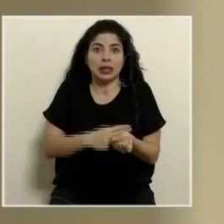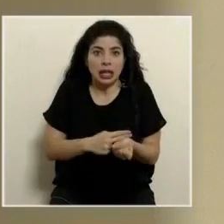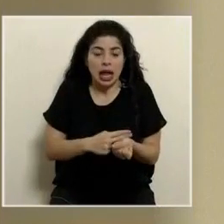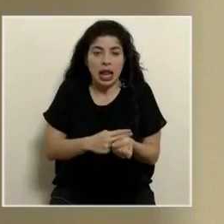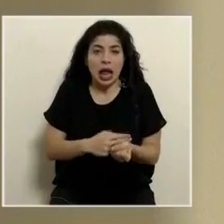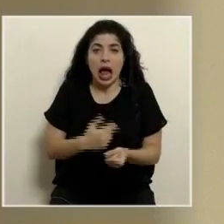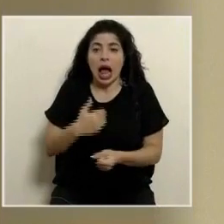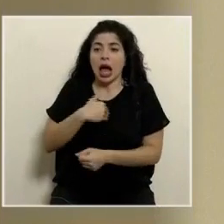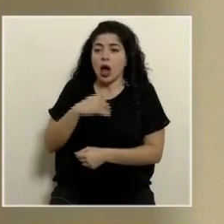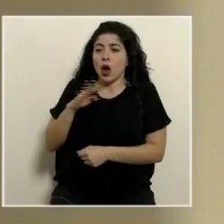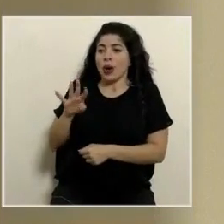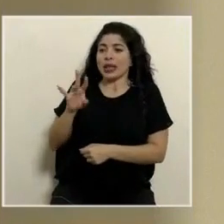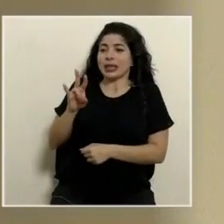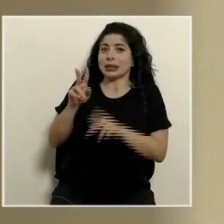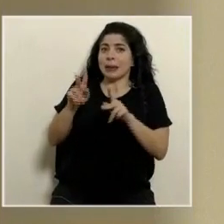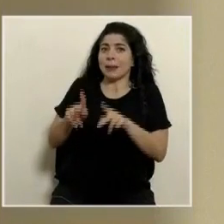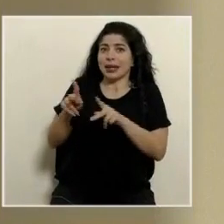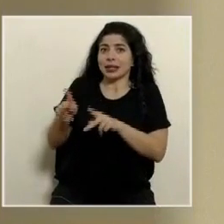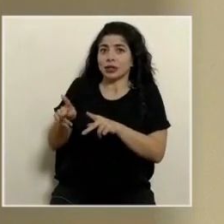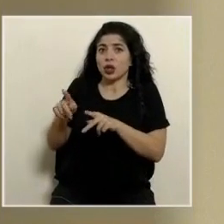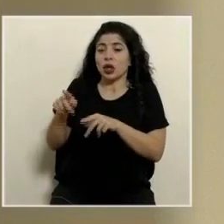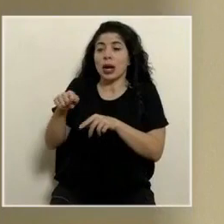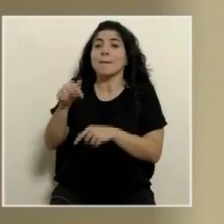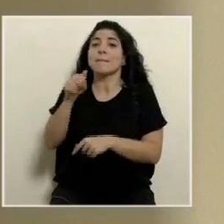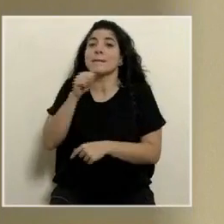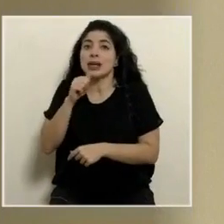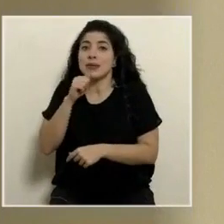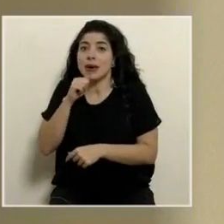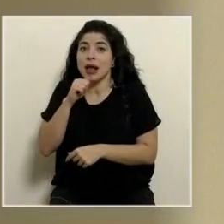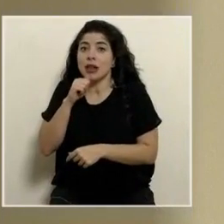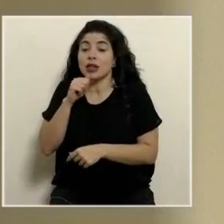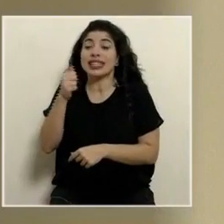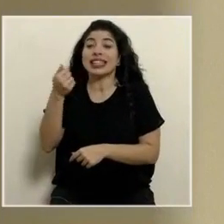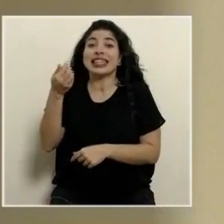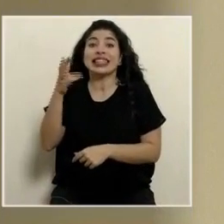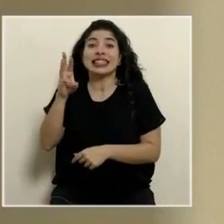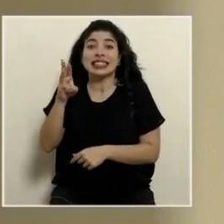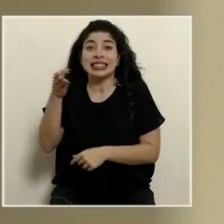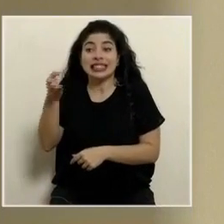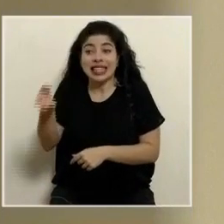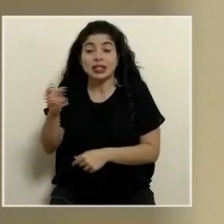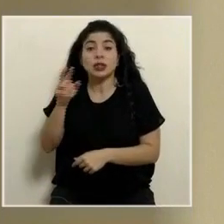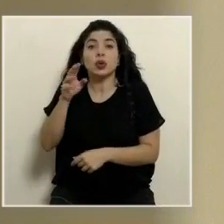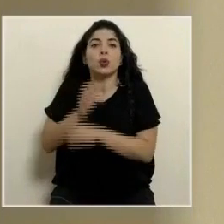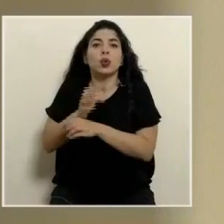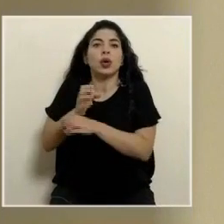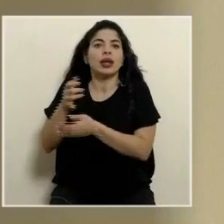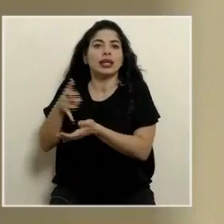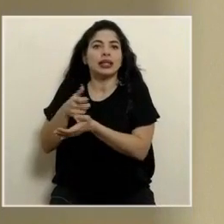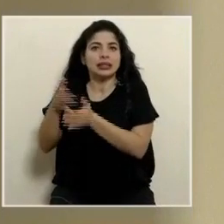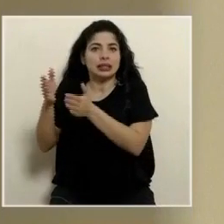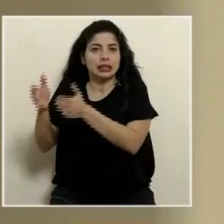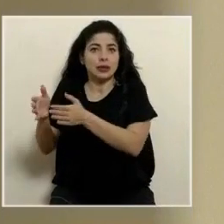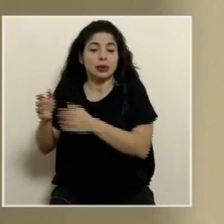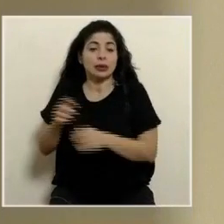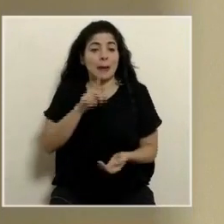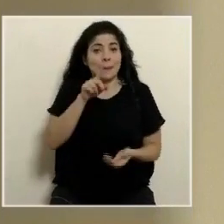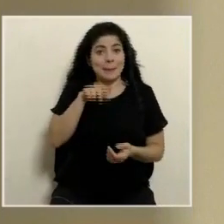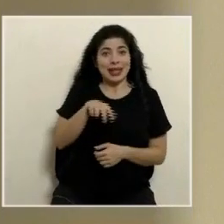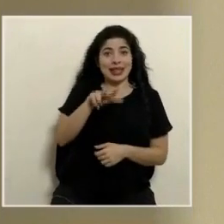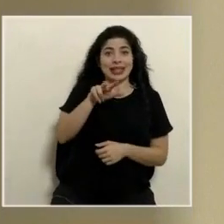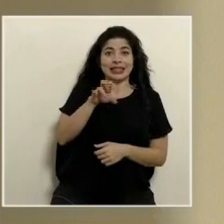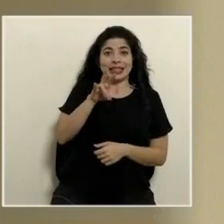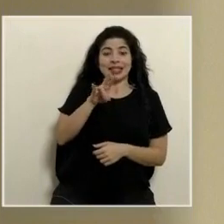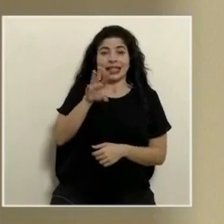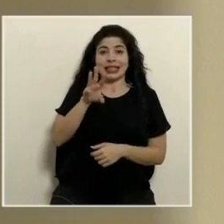tenemos 47 personas en centros privados, de los cuales 16 están en unidades de cuidados intensivos y